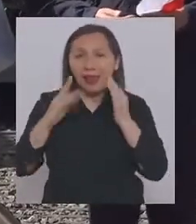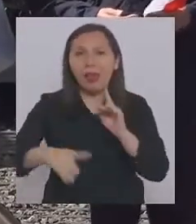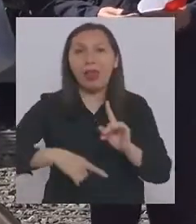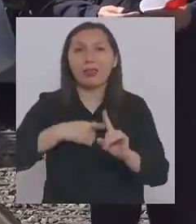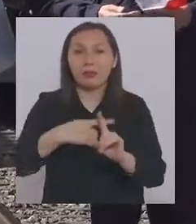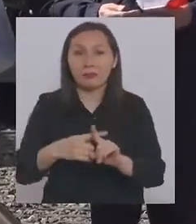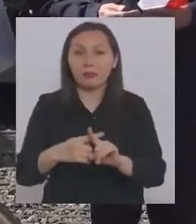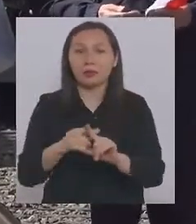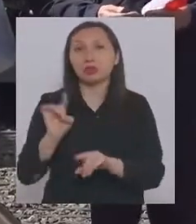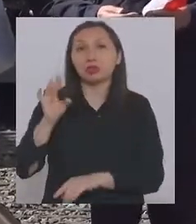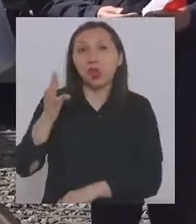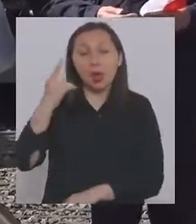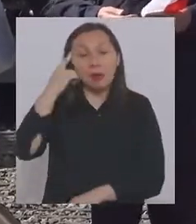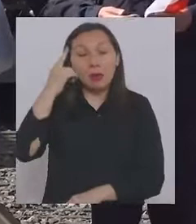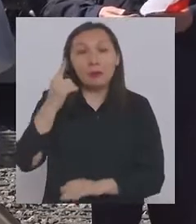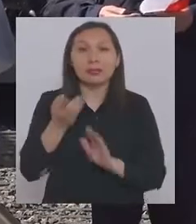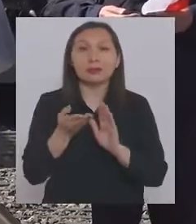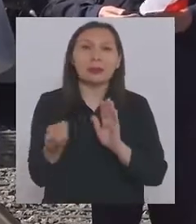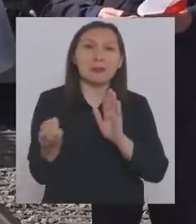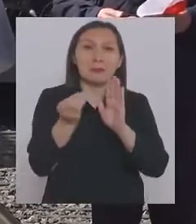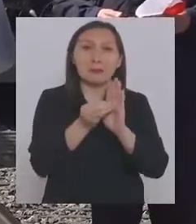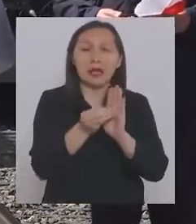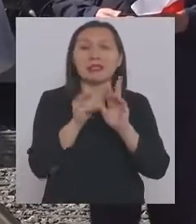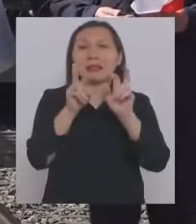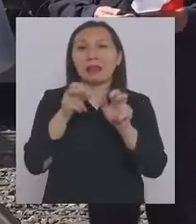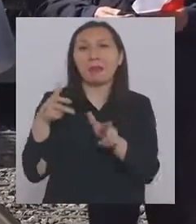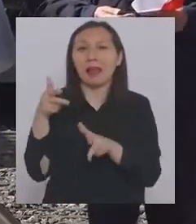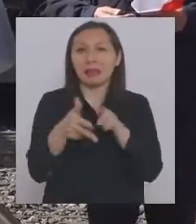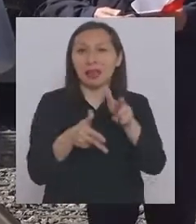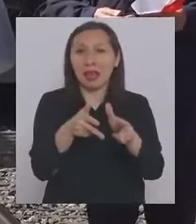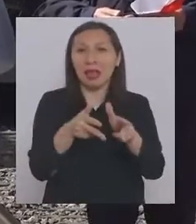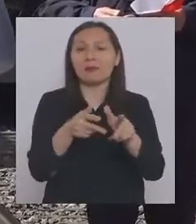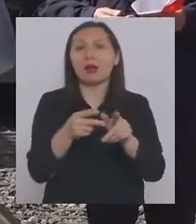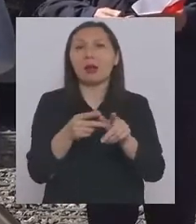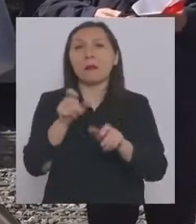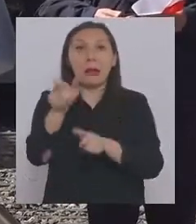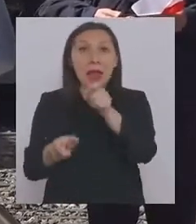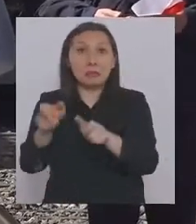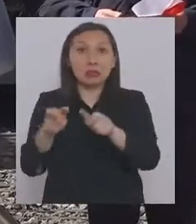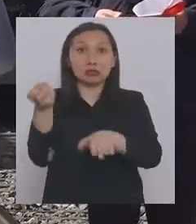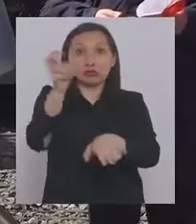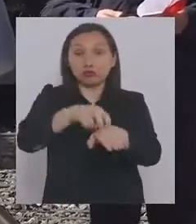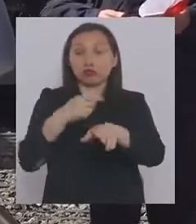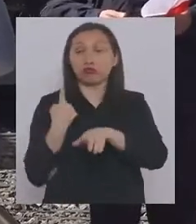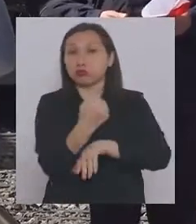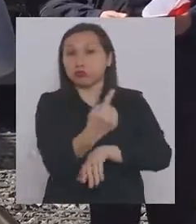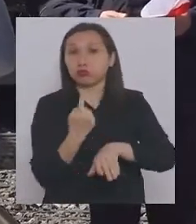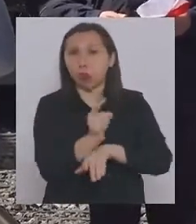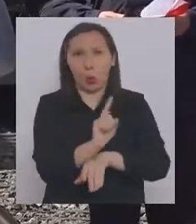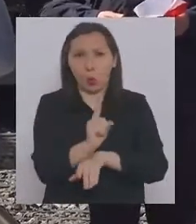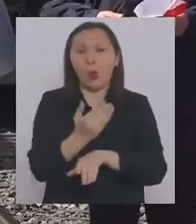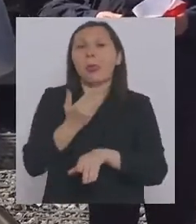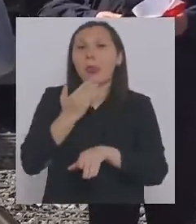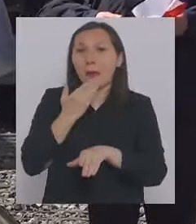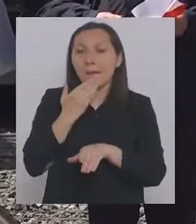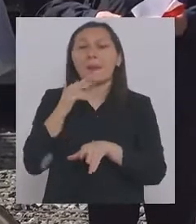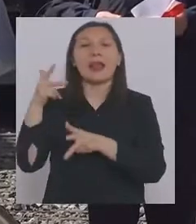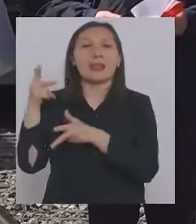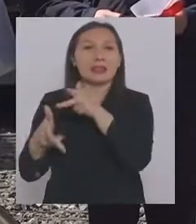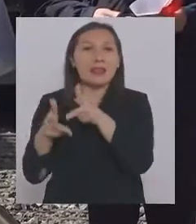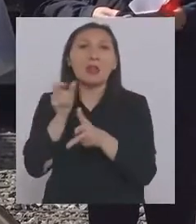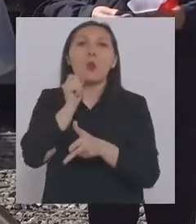no solamente estamos aumentando fuertemente el tren para movilizar personas, pasajeros, también estamos fortaleciendo el tren